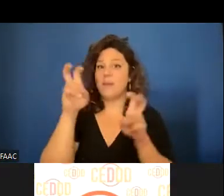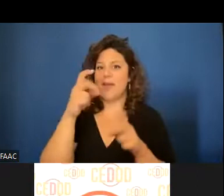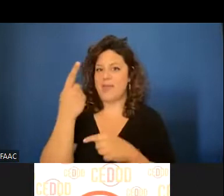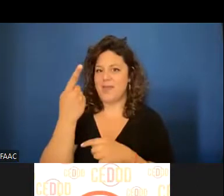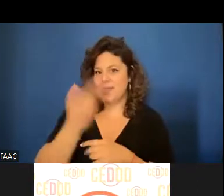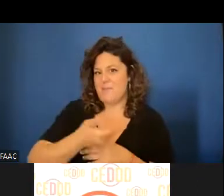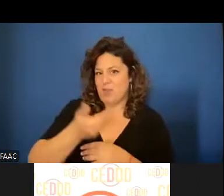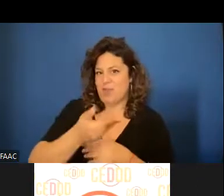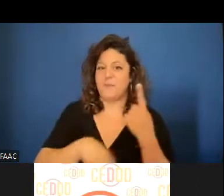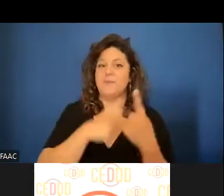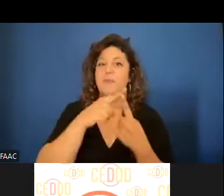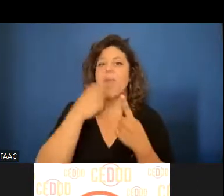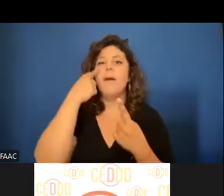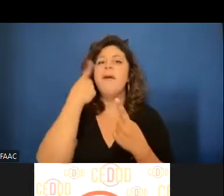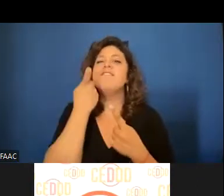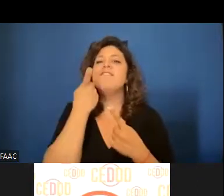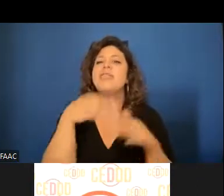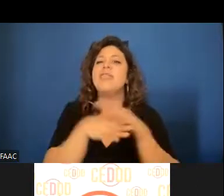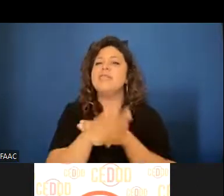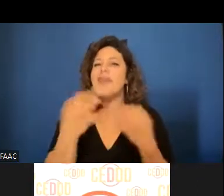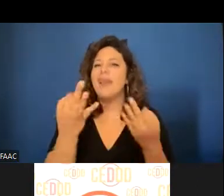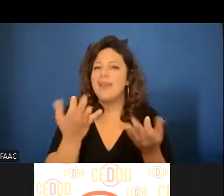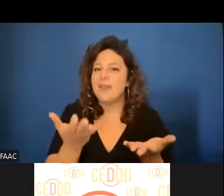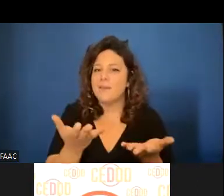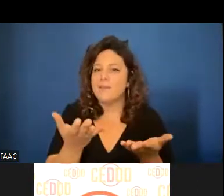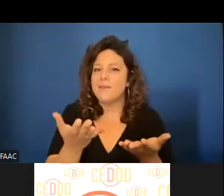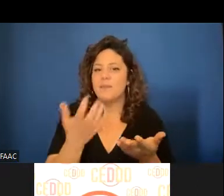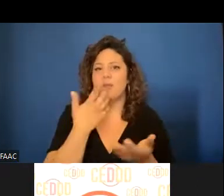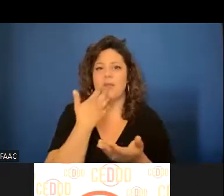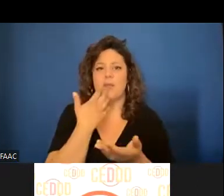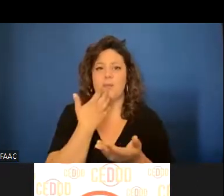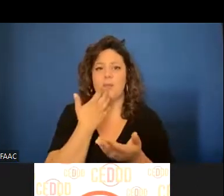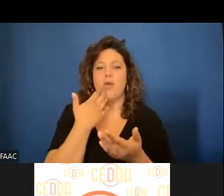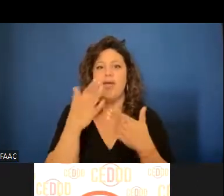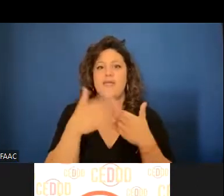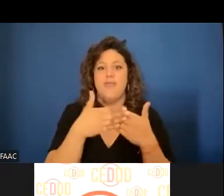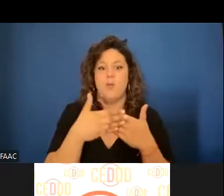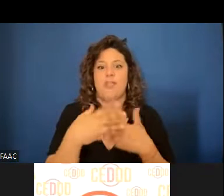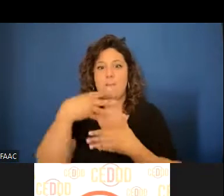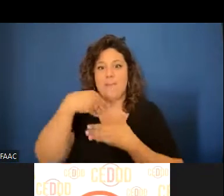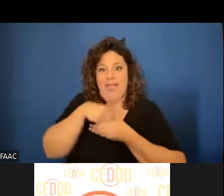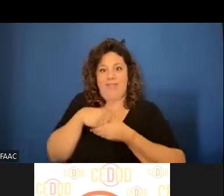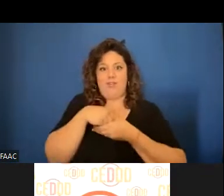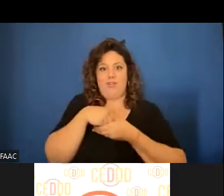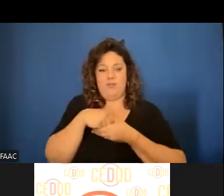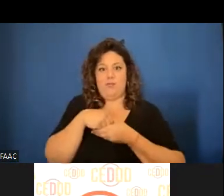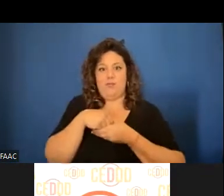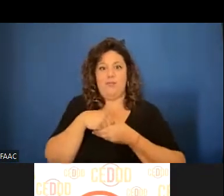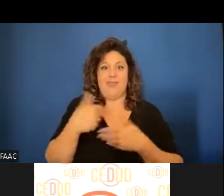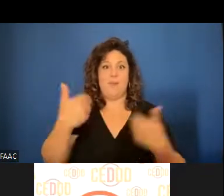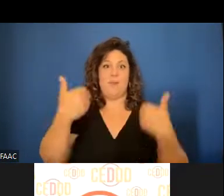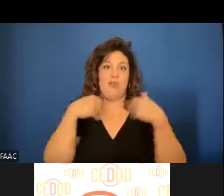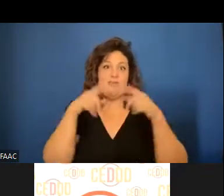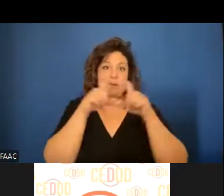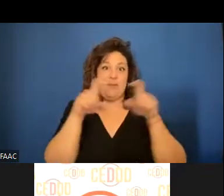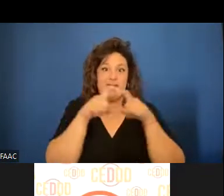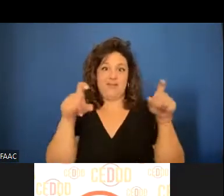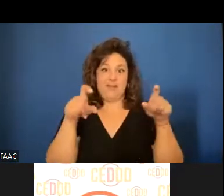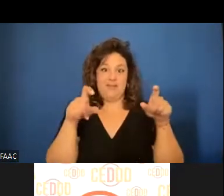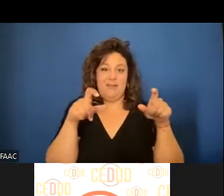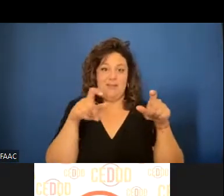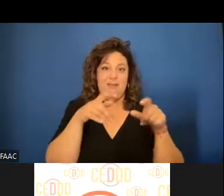autoridad independiente, y en principio, bueno, pues ya digo, cierta incertidumbre, pero mucha esperanza de que efectivamente sea una ley que